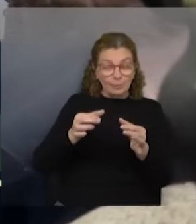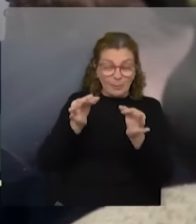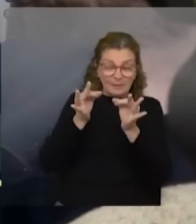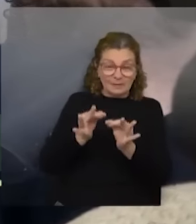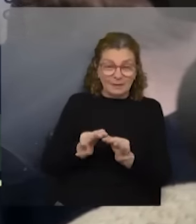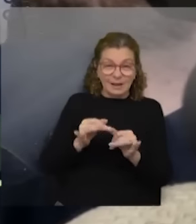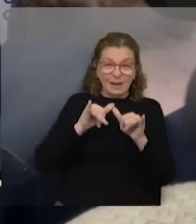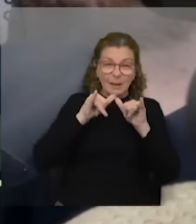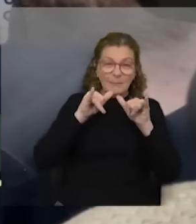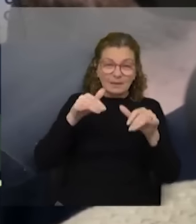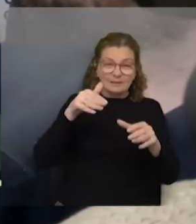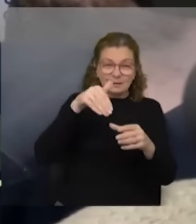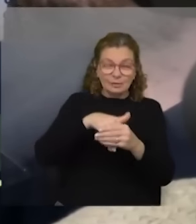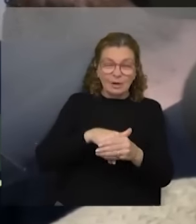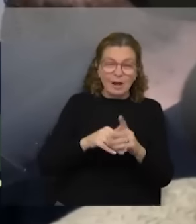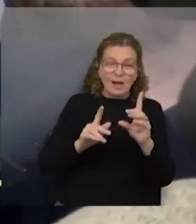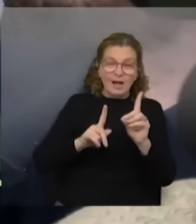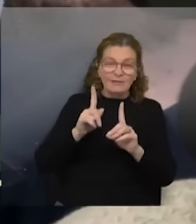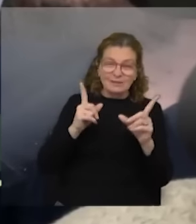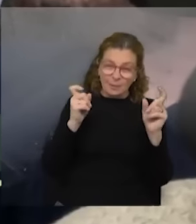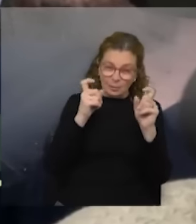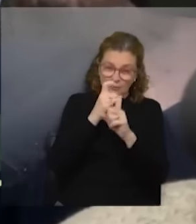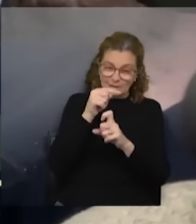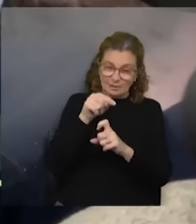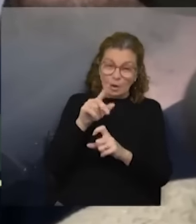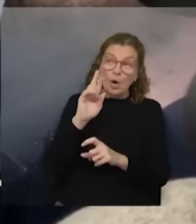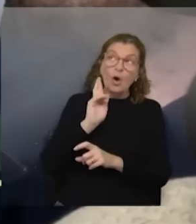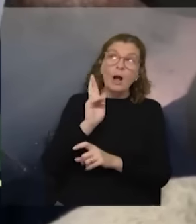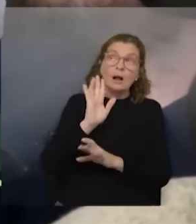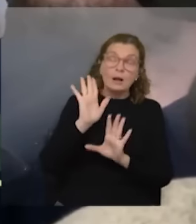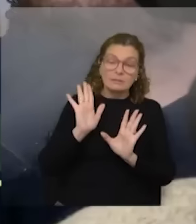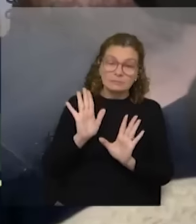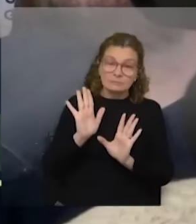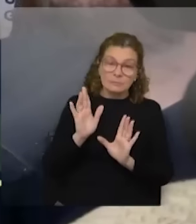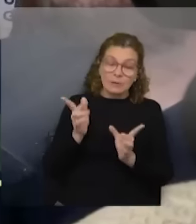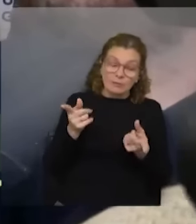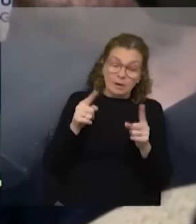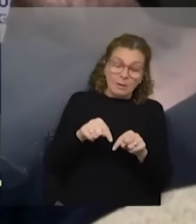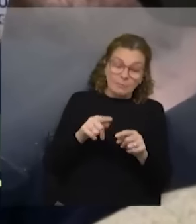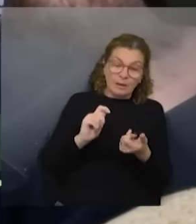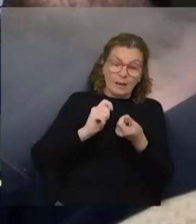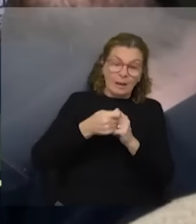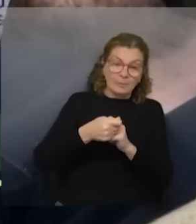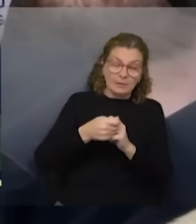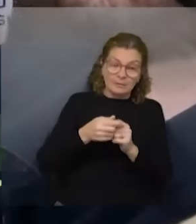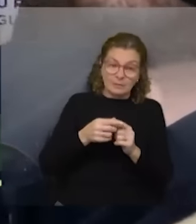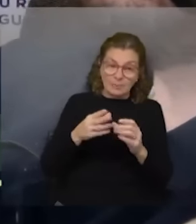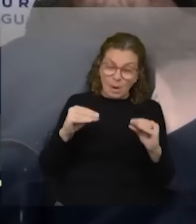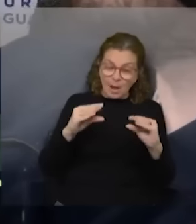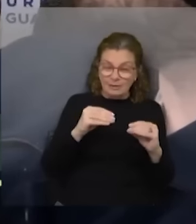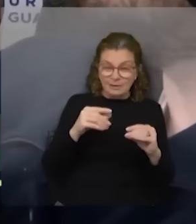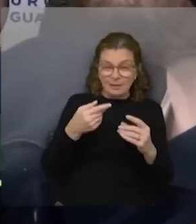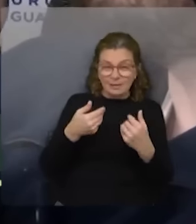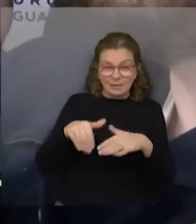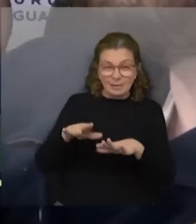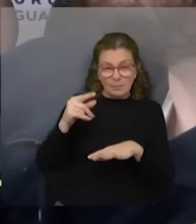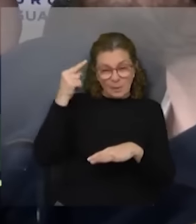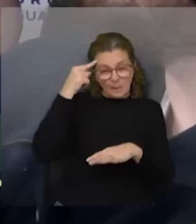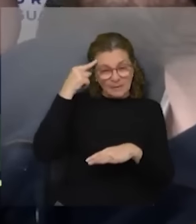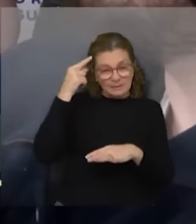que pasa que la campaña electorales a veces dificulta eso pero ojalá ojalá se reenc este y dejemos de pensar en el tema